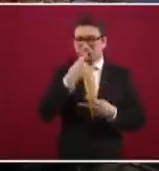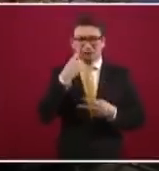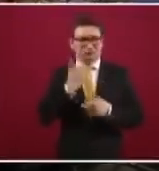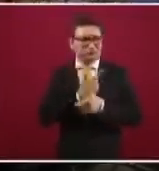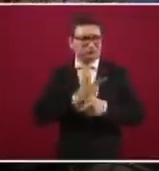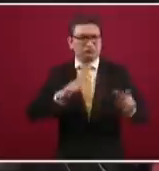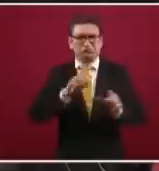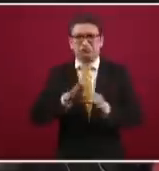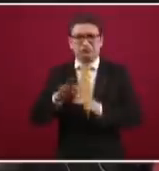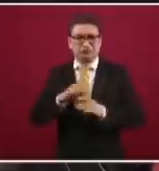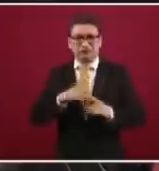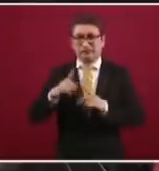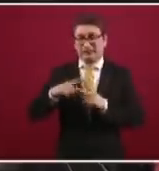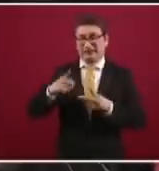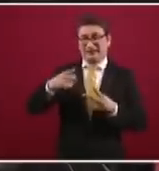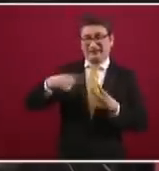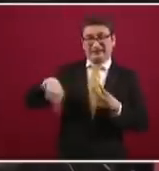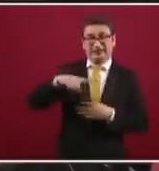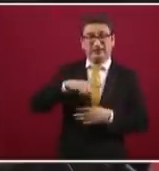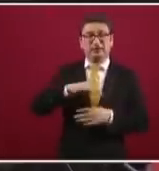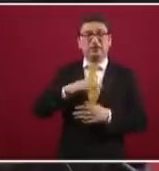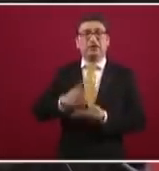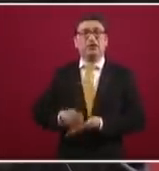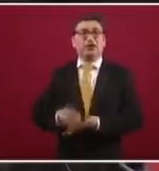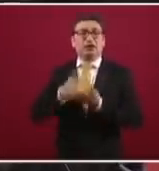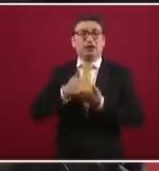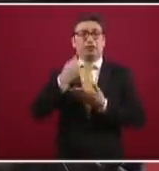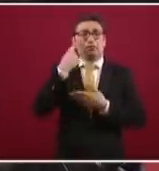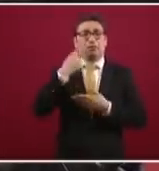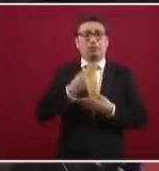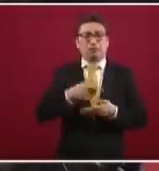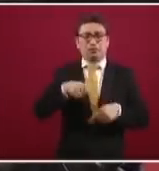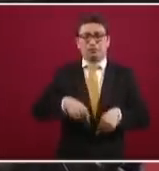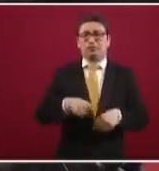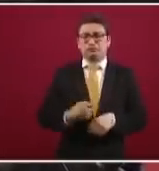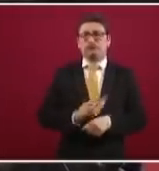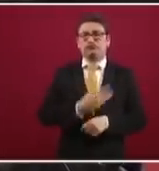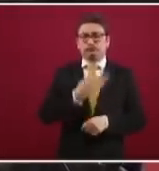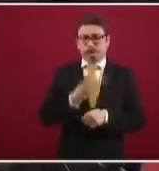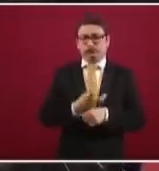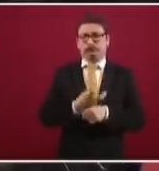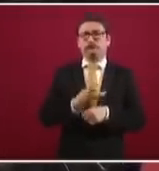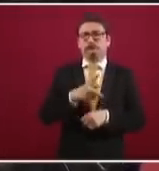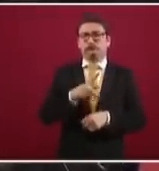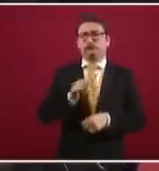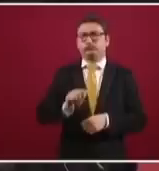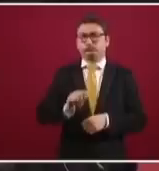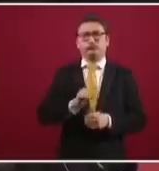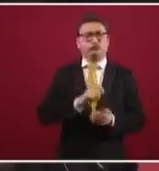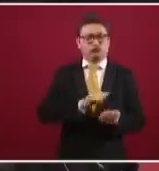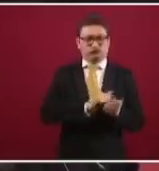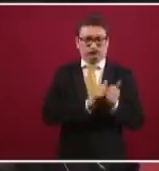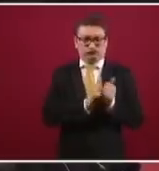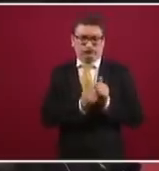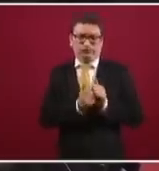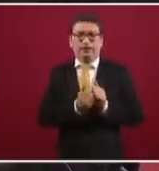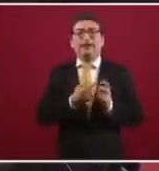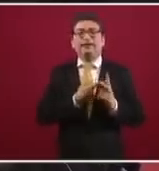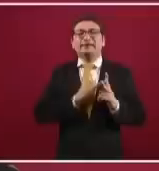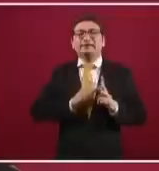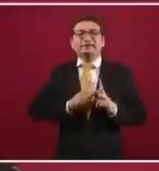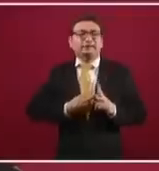ayudaron a que se lograra esta cuarta transformación, o se iniciara